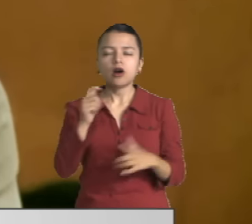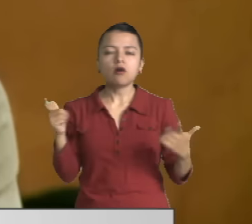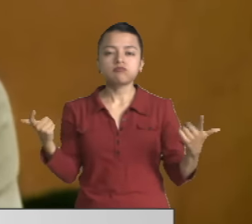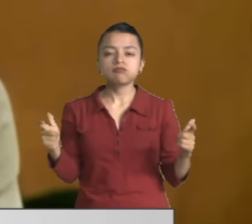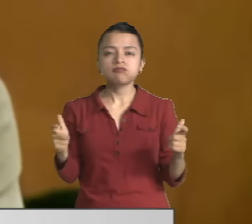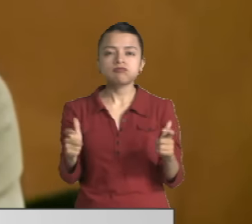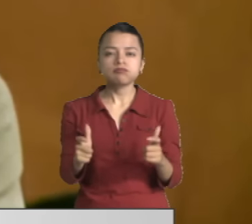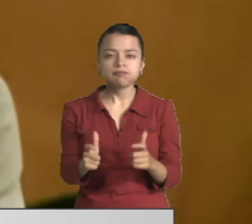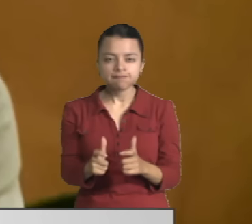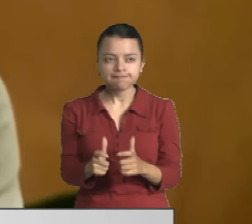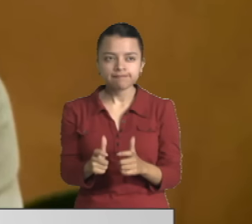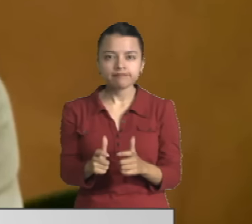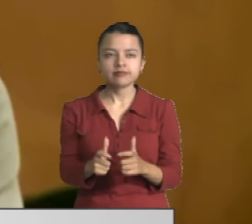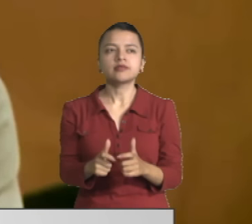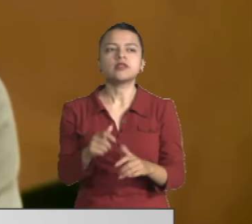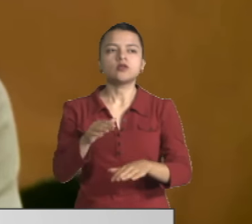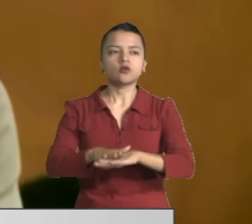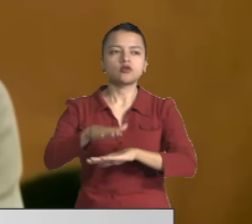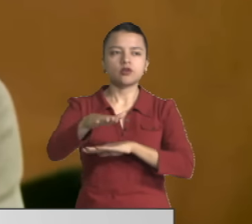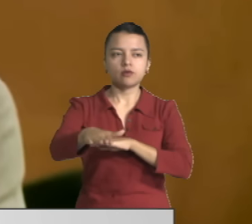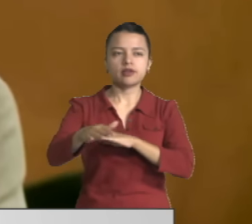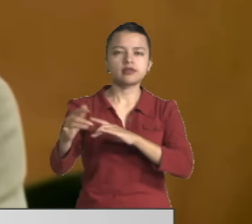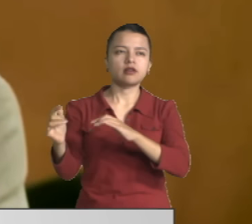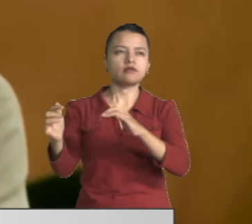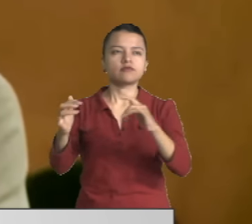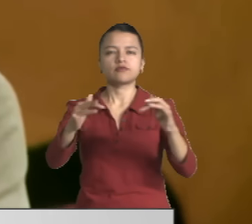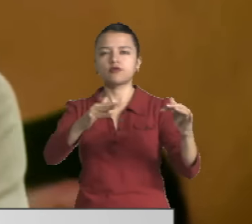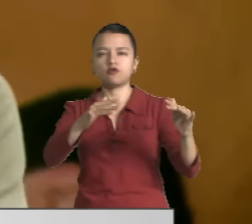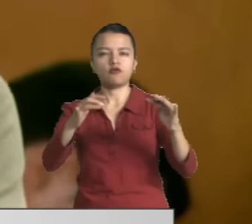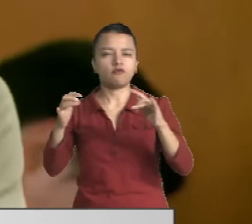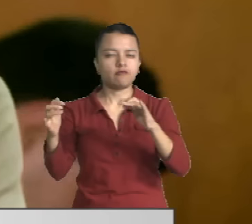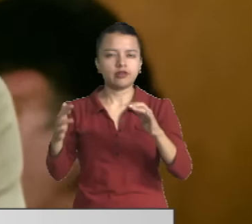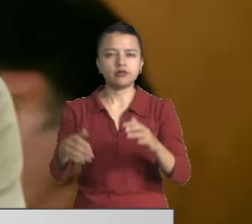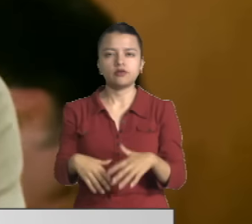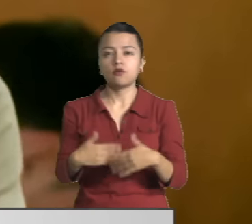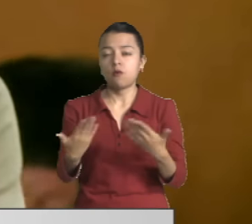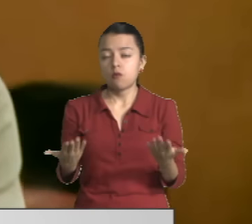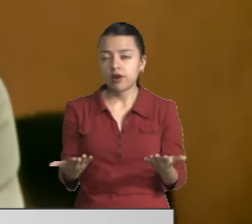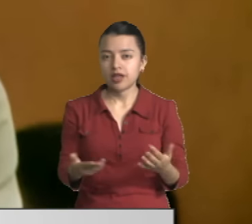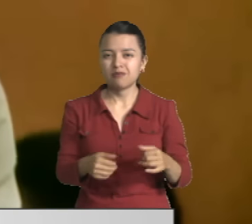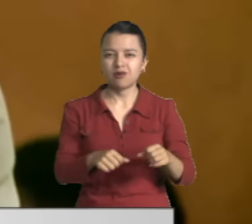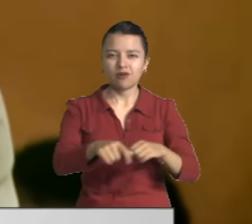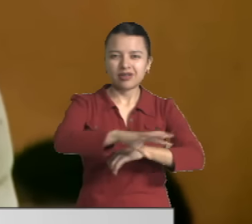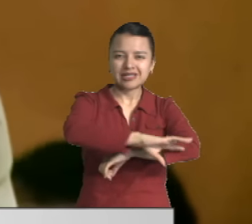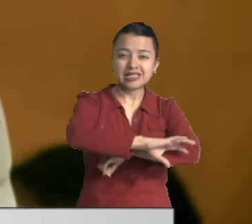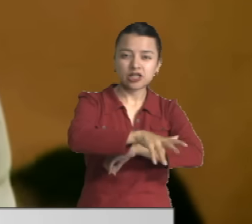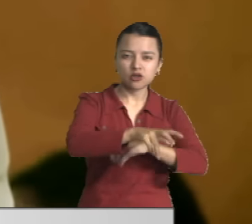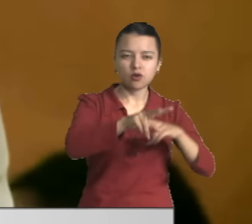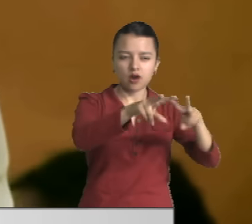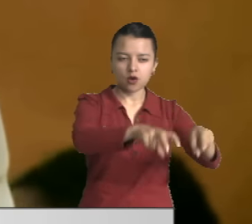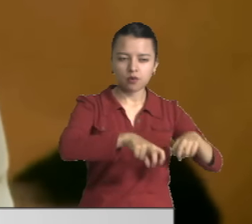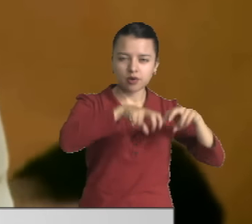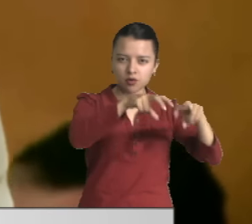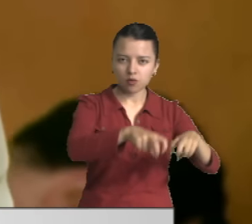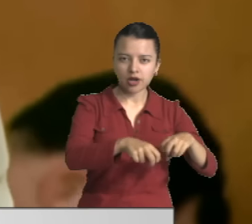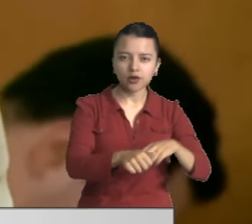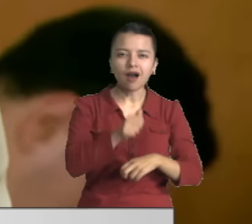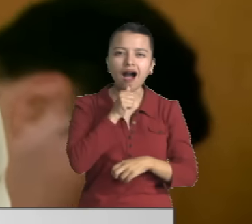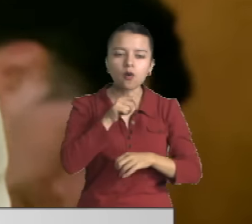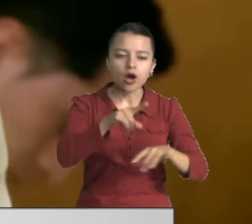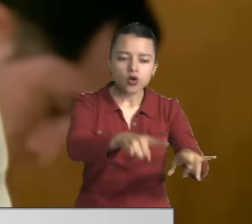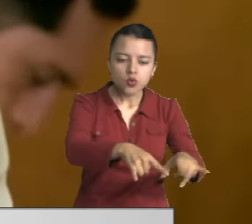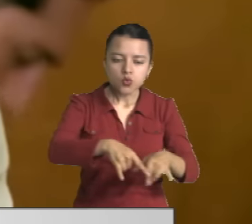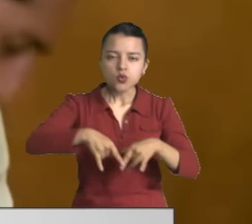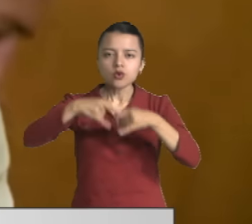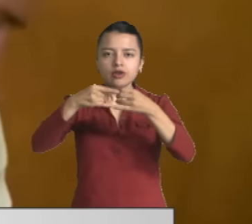se prevén mayores conflictos, pues diversos sectores como el agropecuario, el hidroeléctrico, la minería,